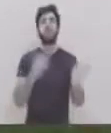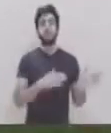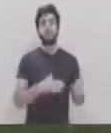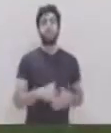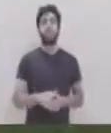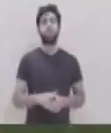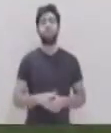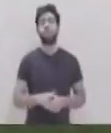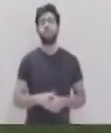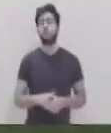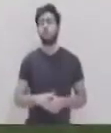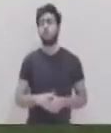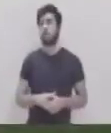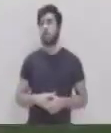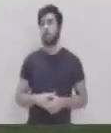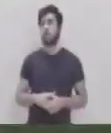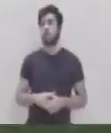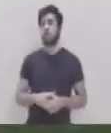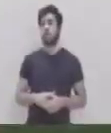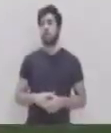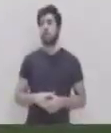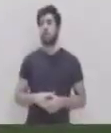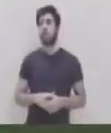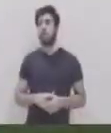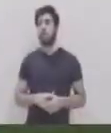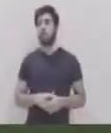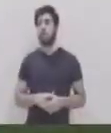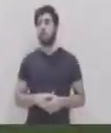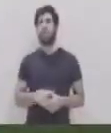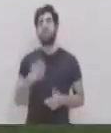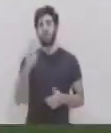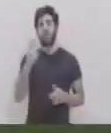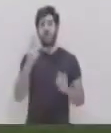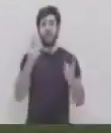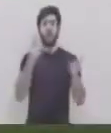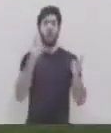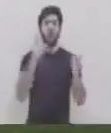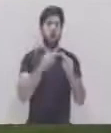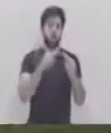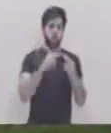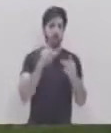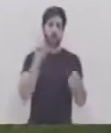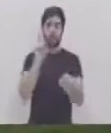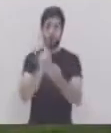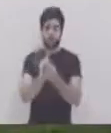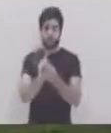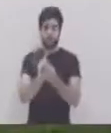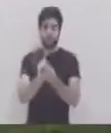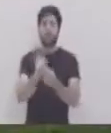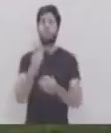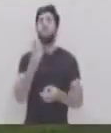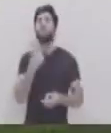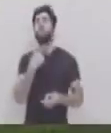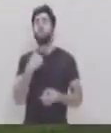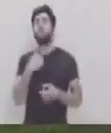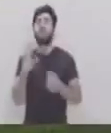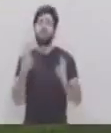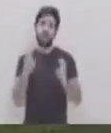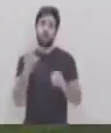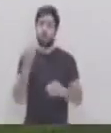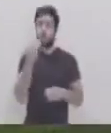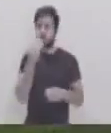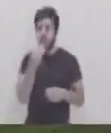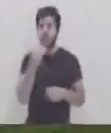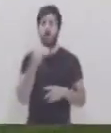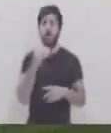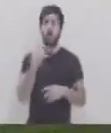Me gusta la piña, que es una seña diferente a gustar de conocerse y muy diferente los gustos que yo tengo para